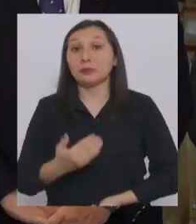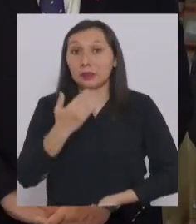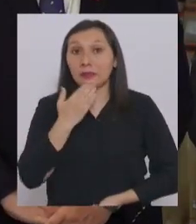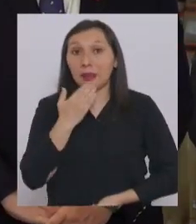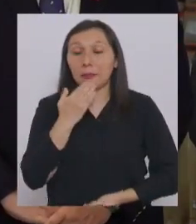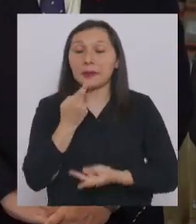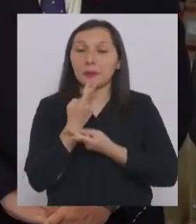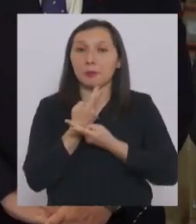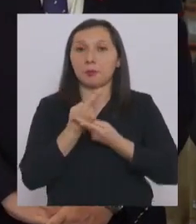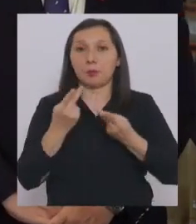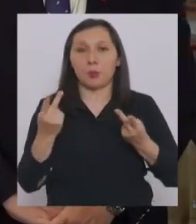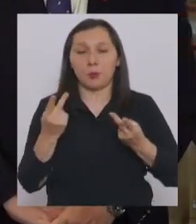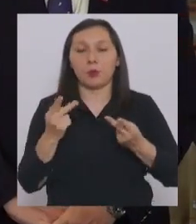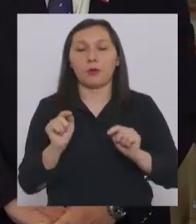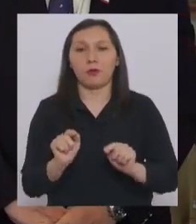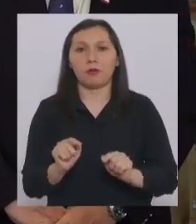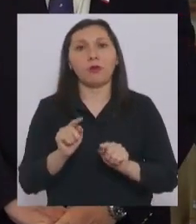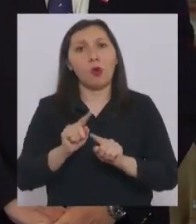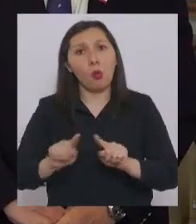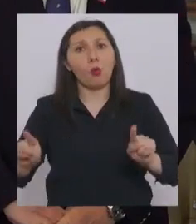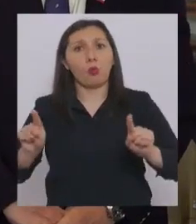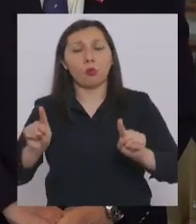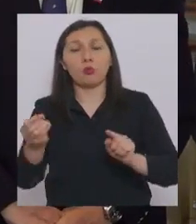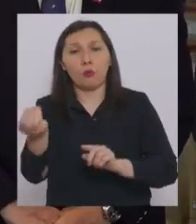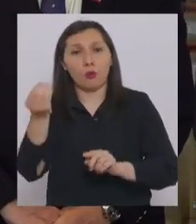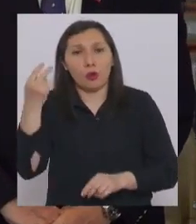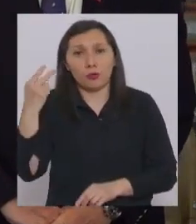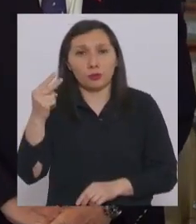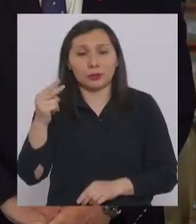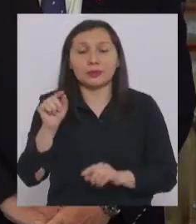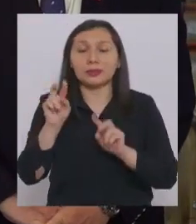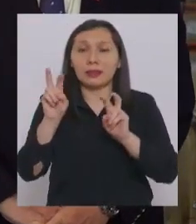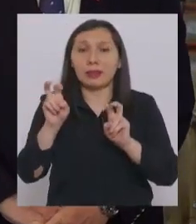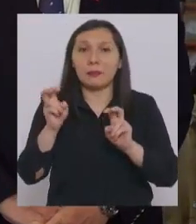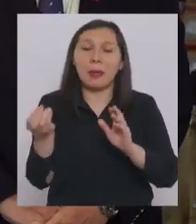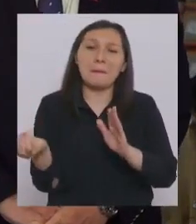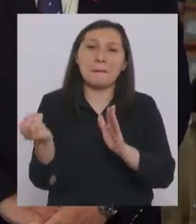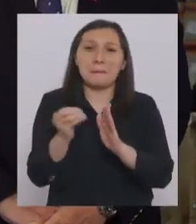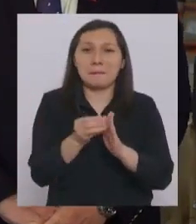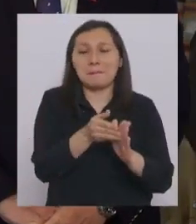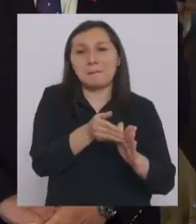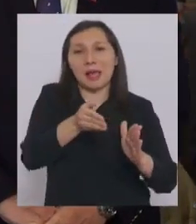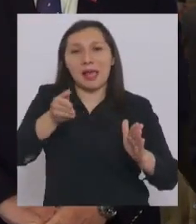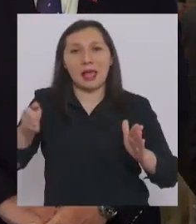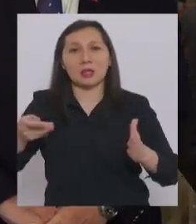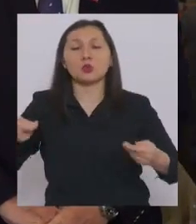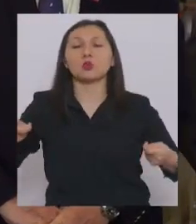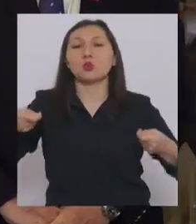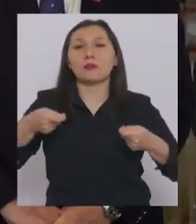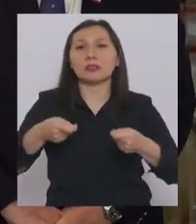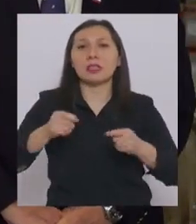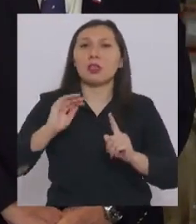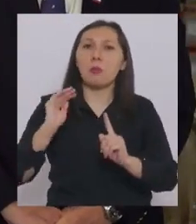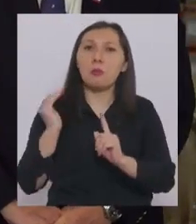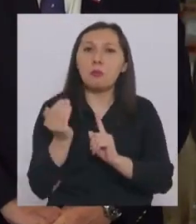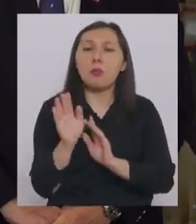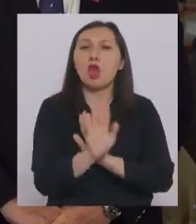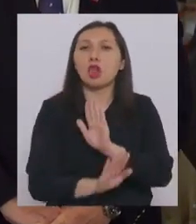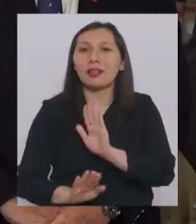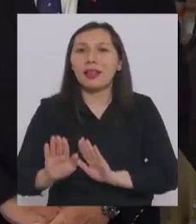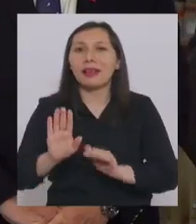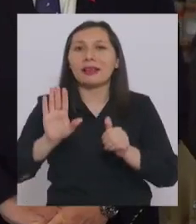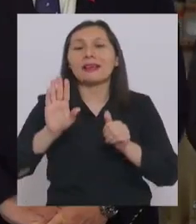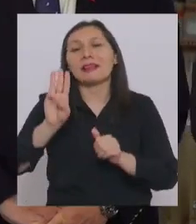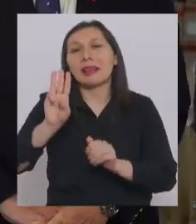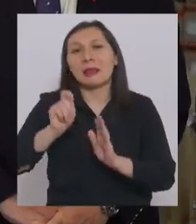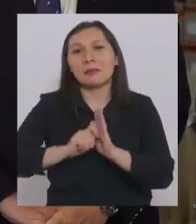también vamos a anunciar otra buena noticia, que es extender el subsidio Protege por 3 meses adicionales,